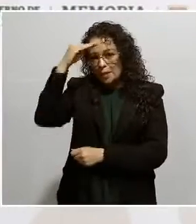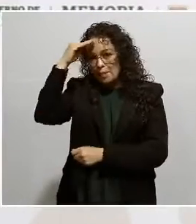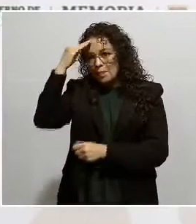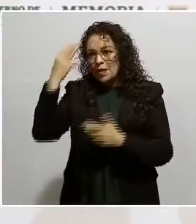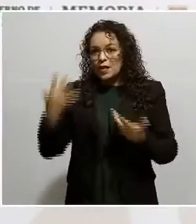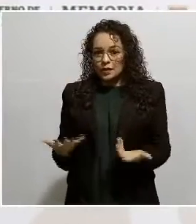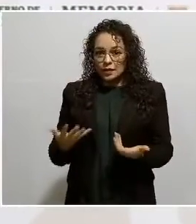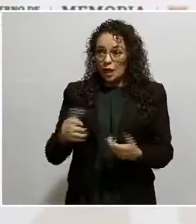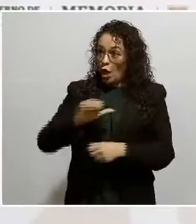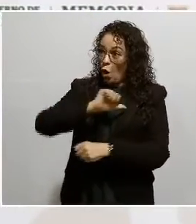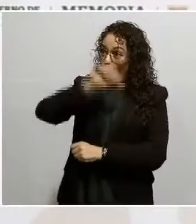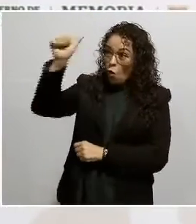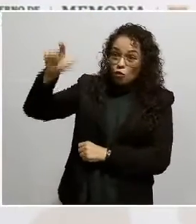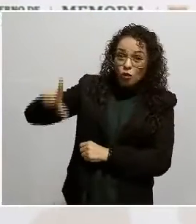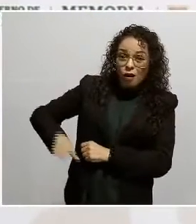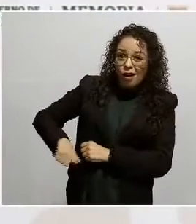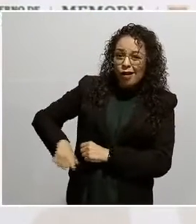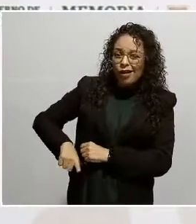otro gobierno.